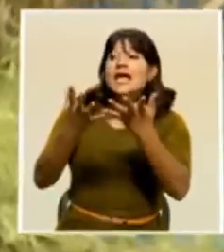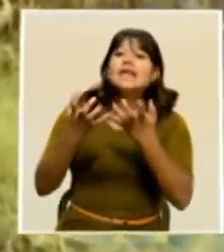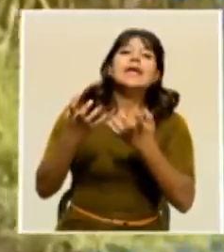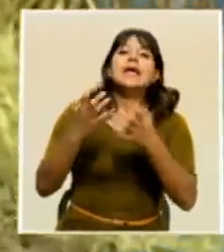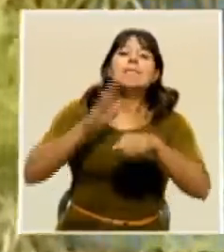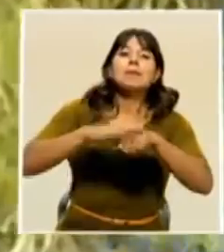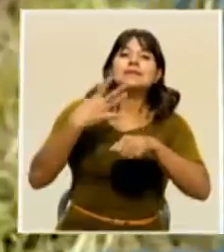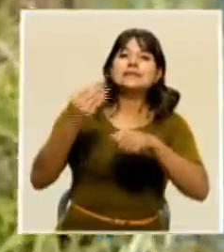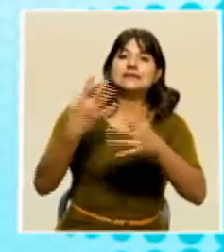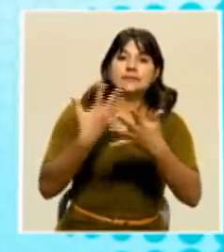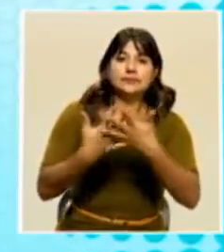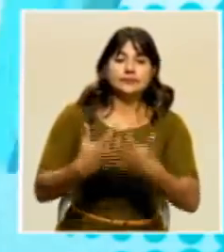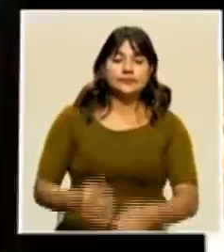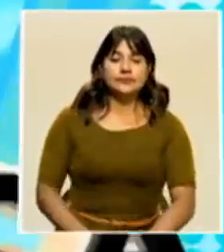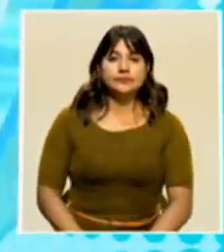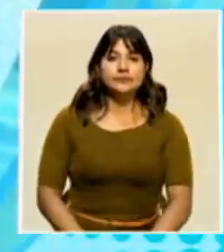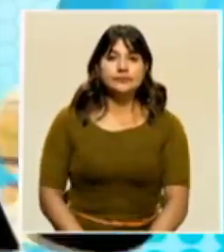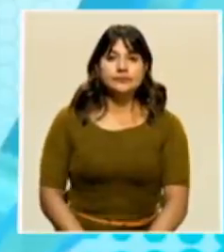prisión preventiva.